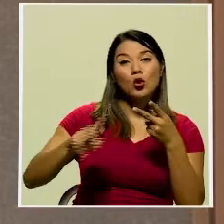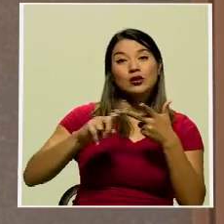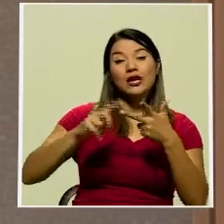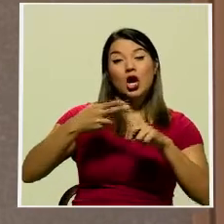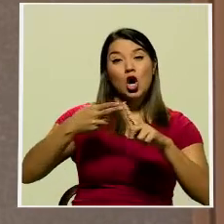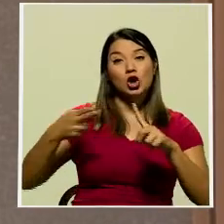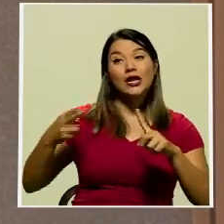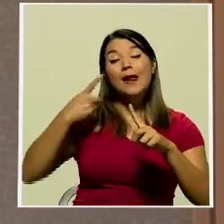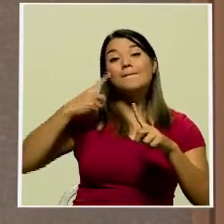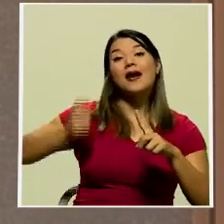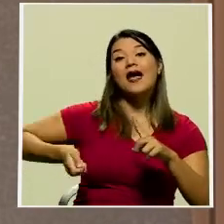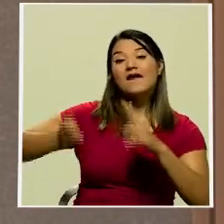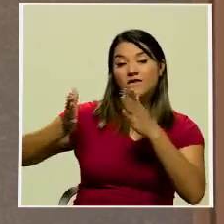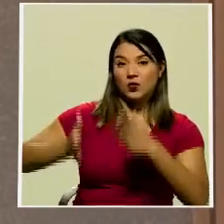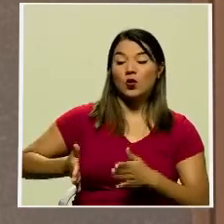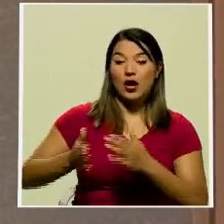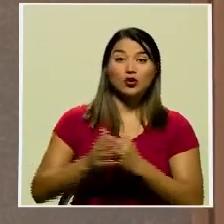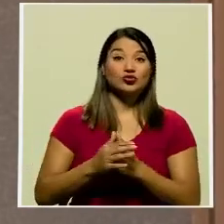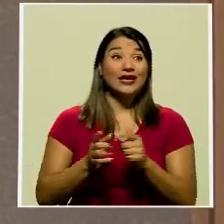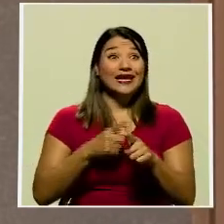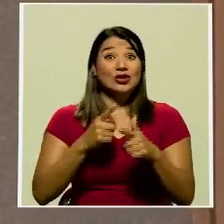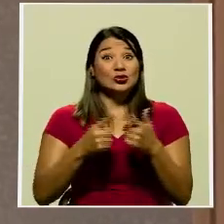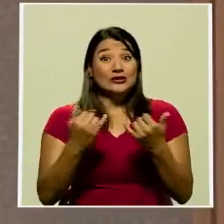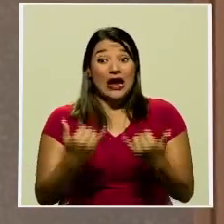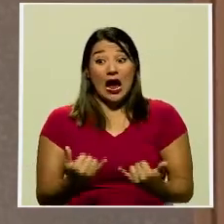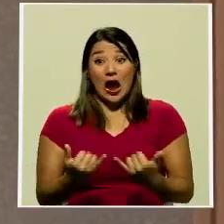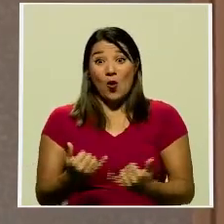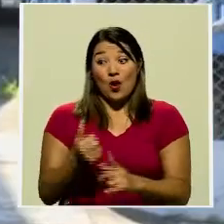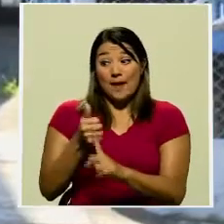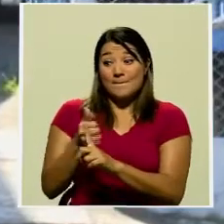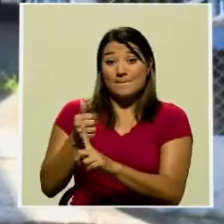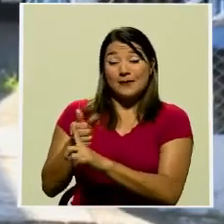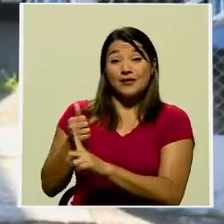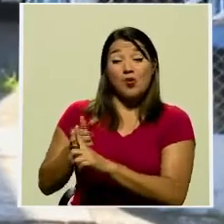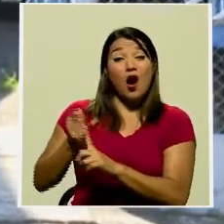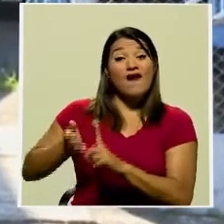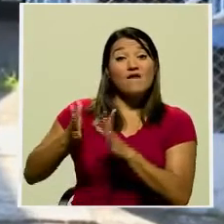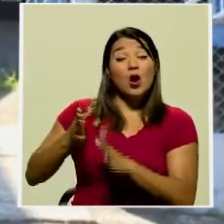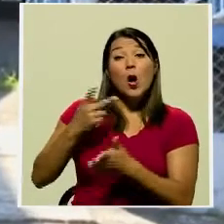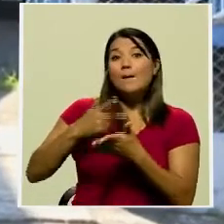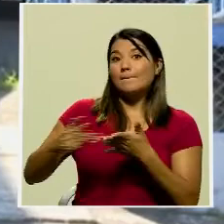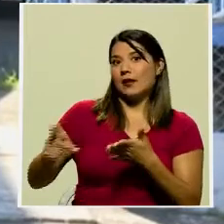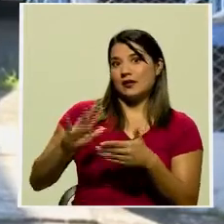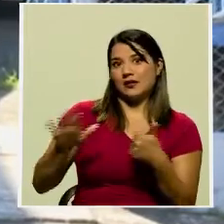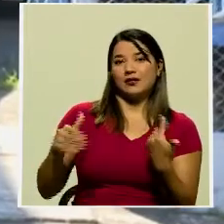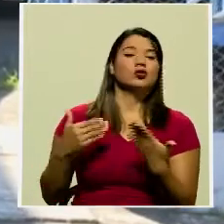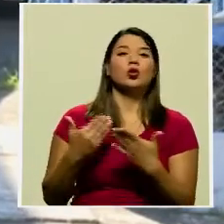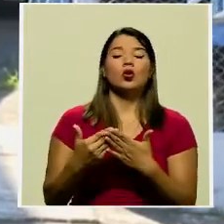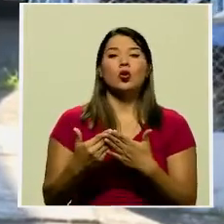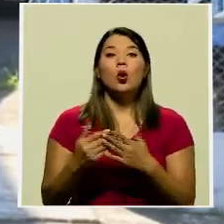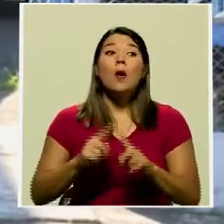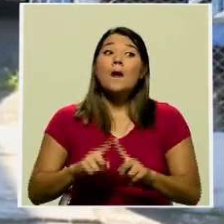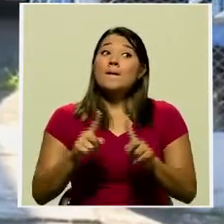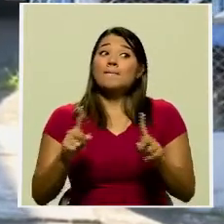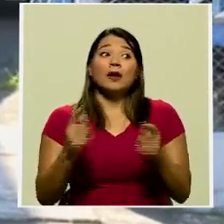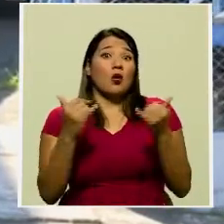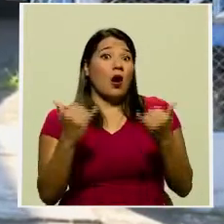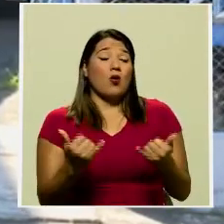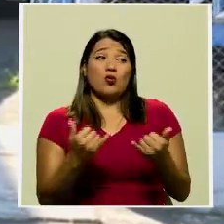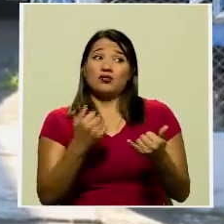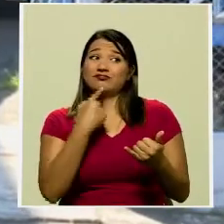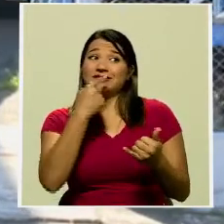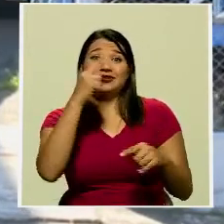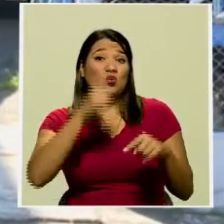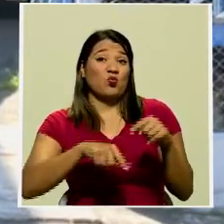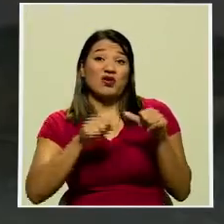y éticos, está saliendo del propio dinero del abogado. En la Procuraduría lo ven insostenible y de seguir así,